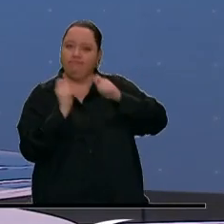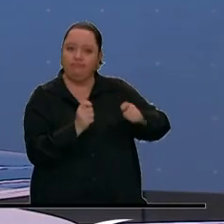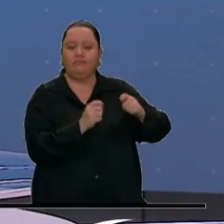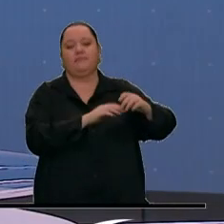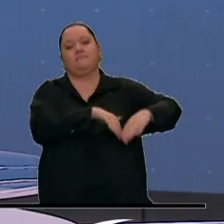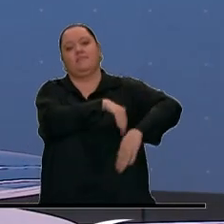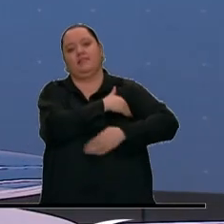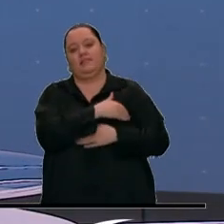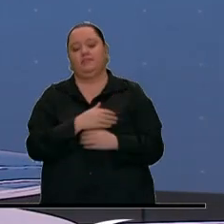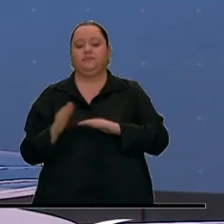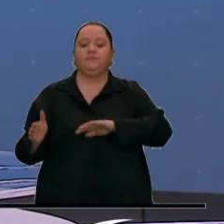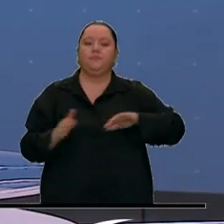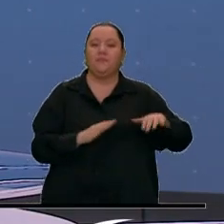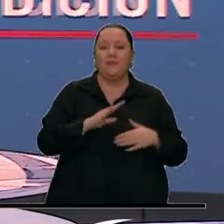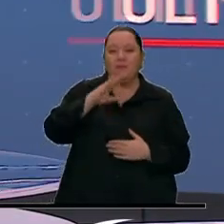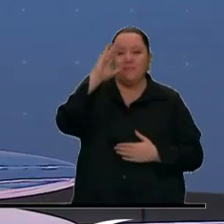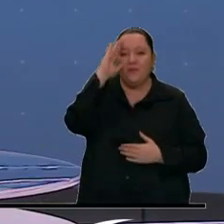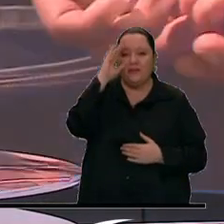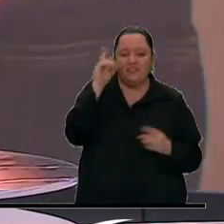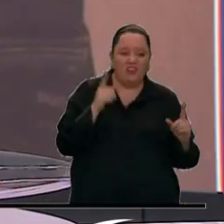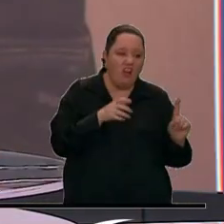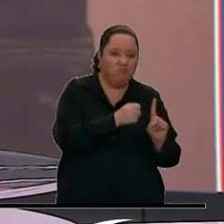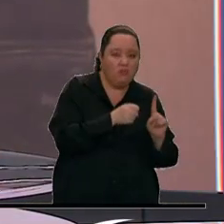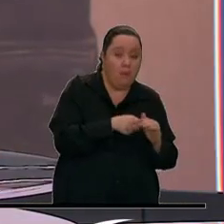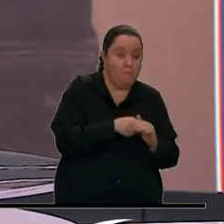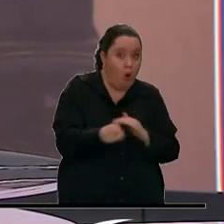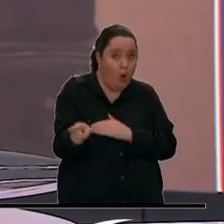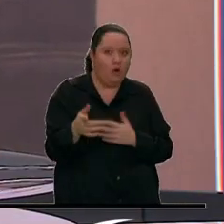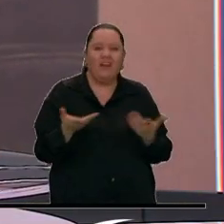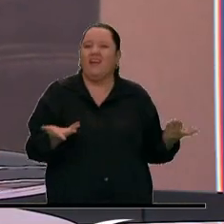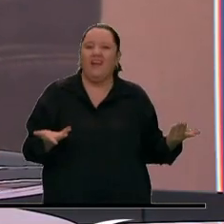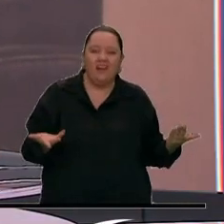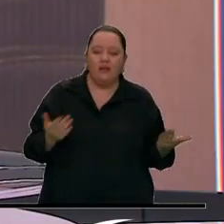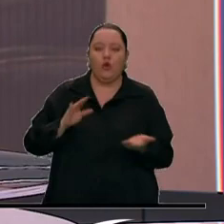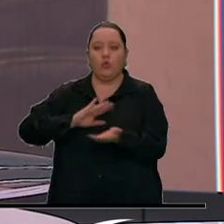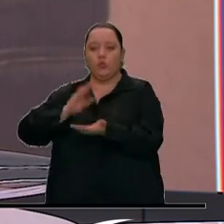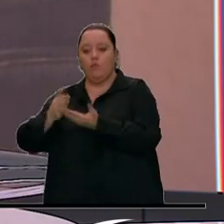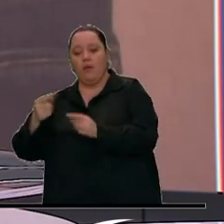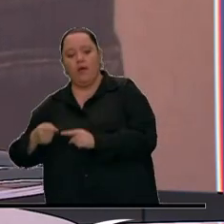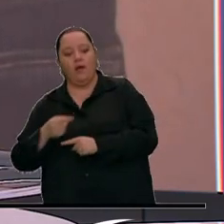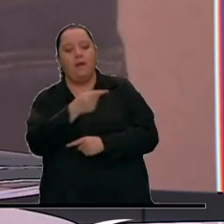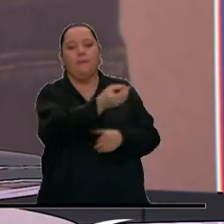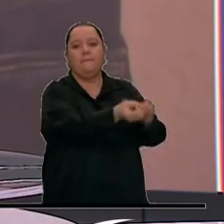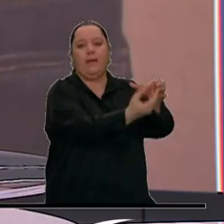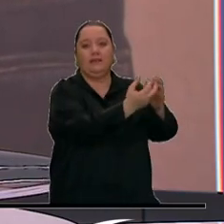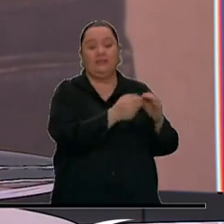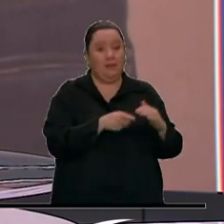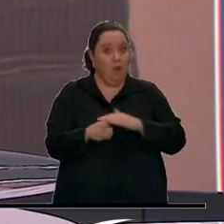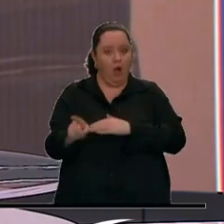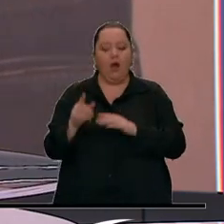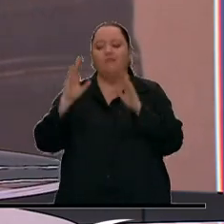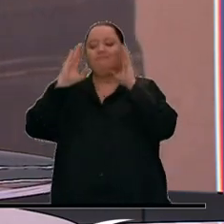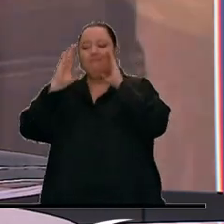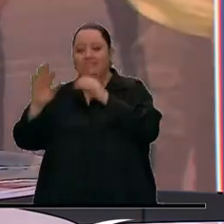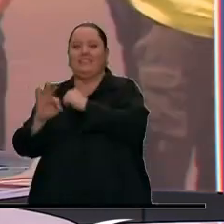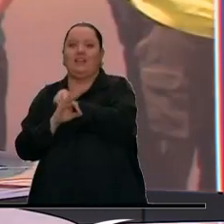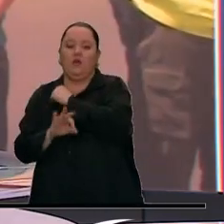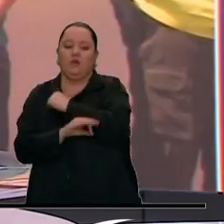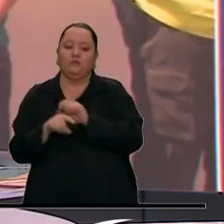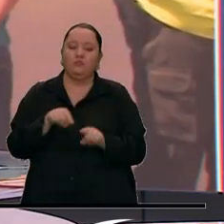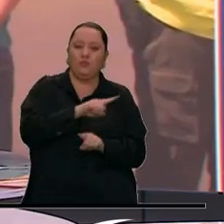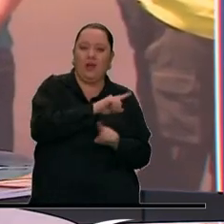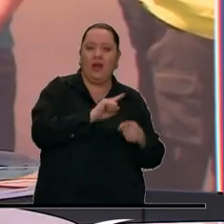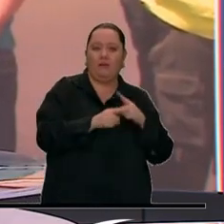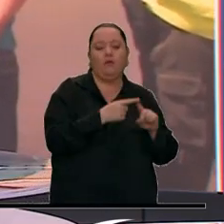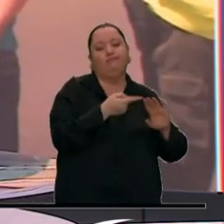el policía que logró escaparse de sus asesinos en la vida tumaco pasto está bajo atención psicológica la familia de su amigo Al que los criminales